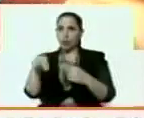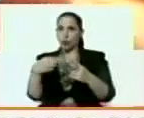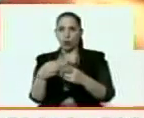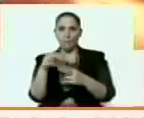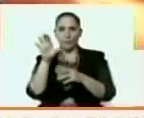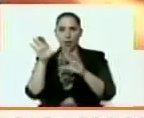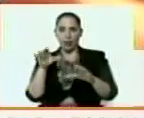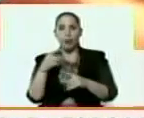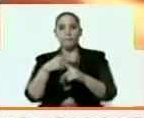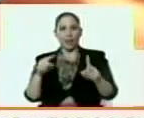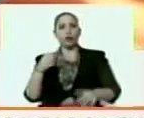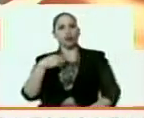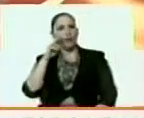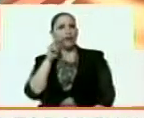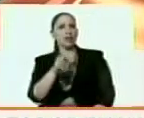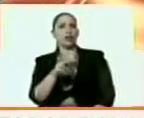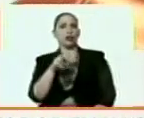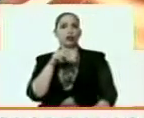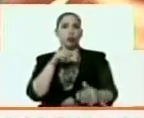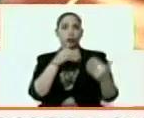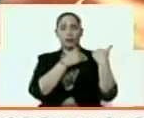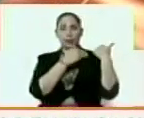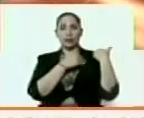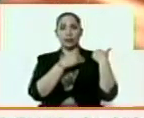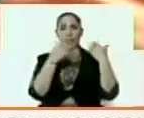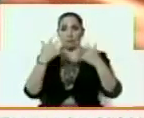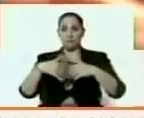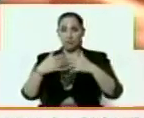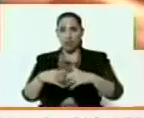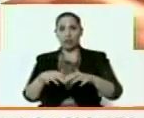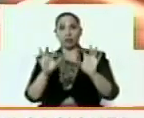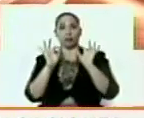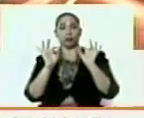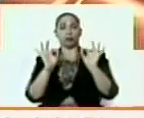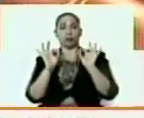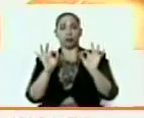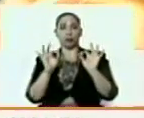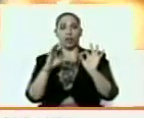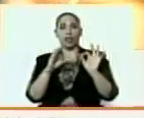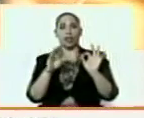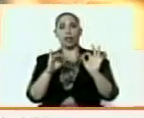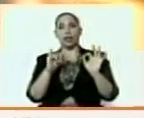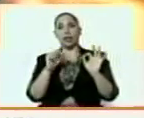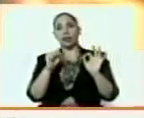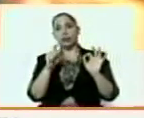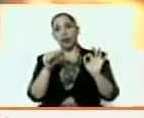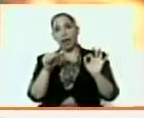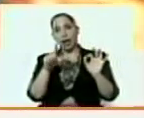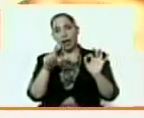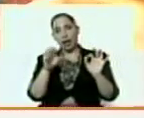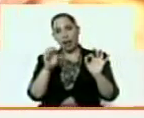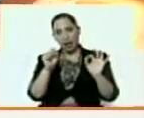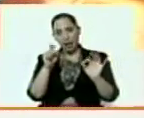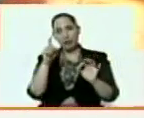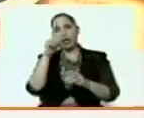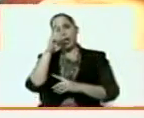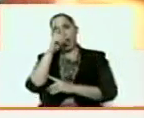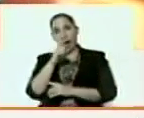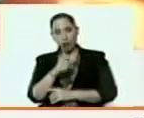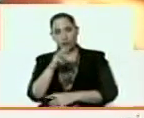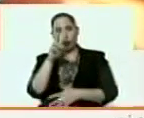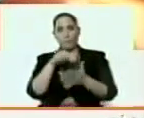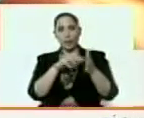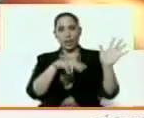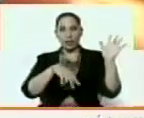un connotado representante de empresas transnacionales. En el caso específico de Cristalex, en el año 2017, es decir,